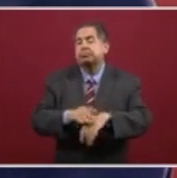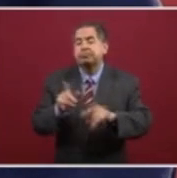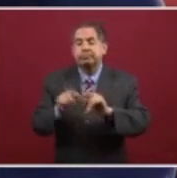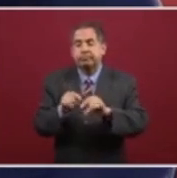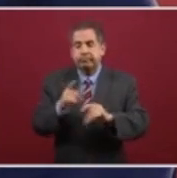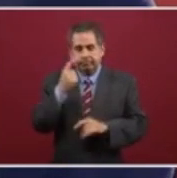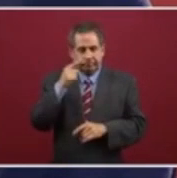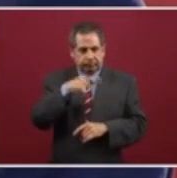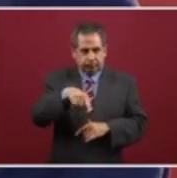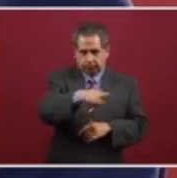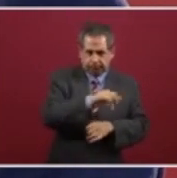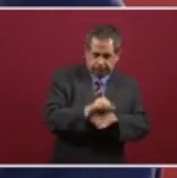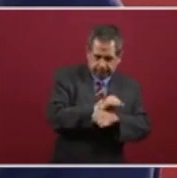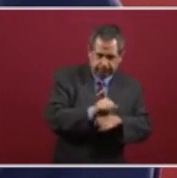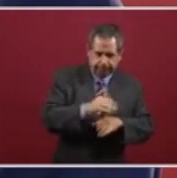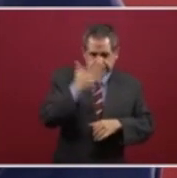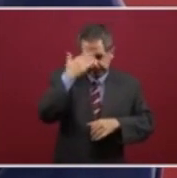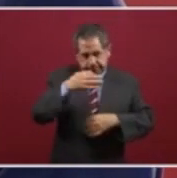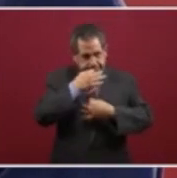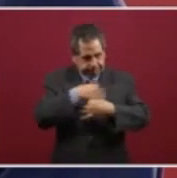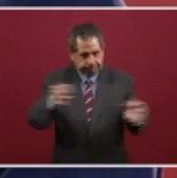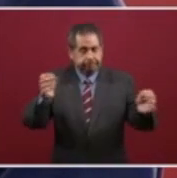ya para que se sepa,